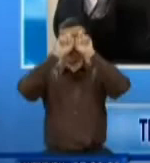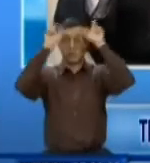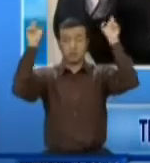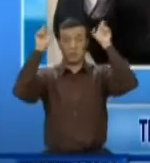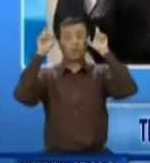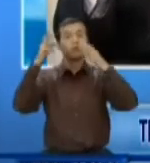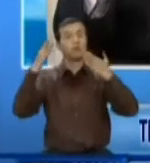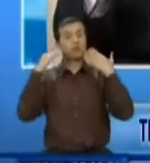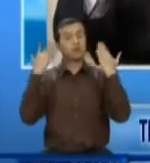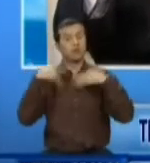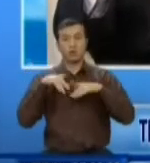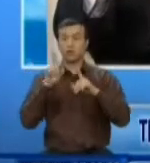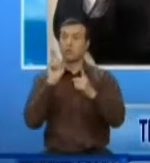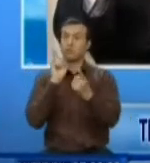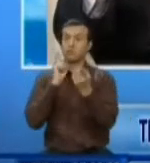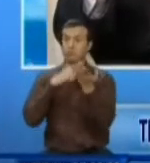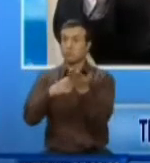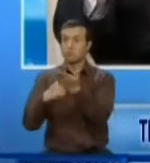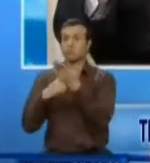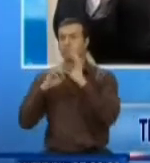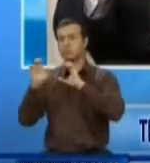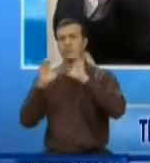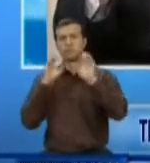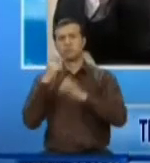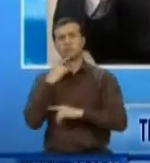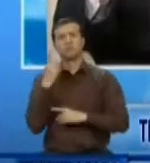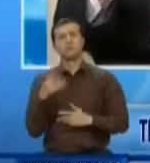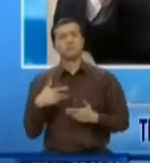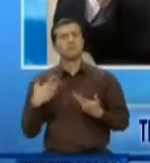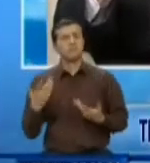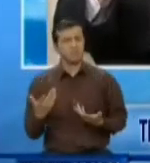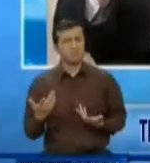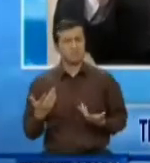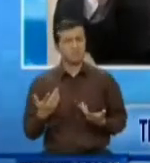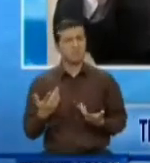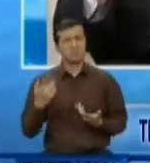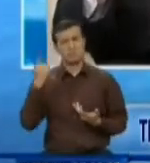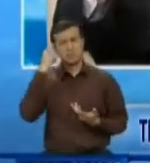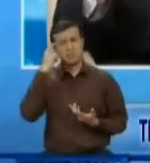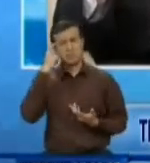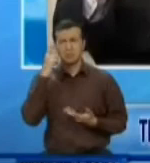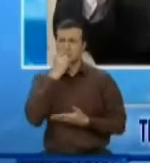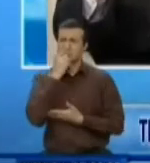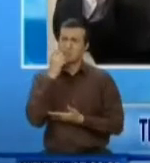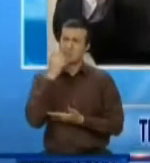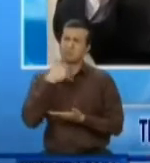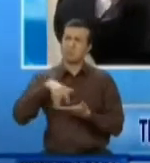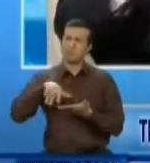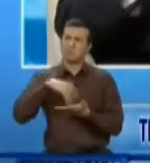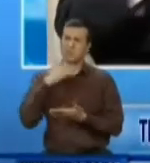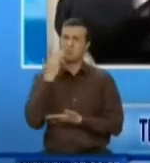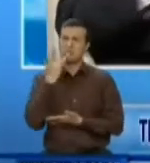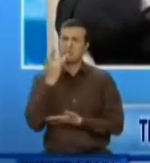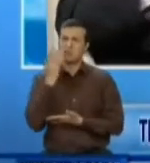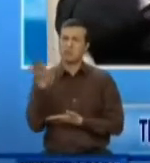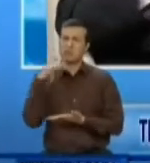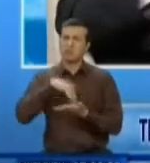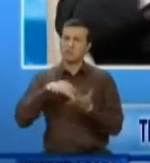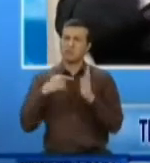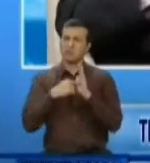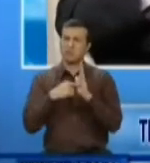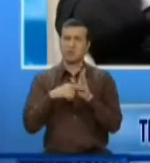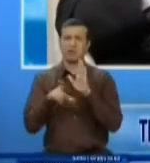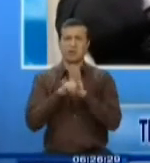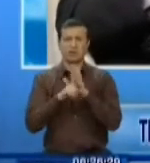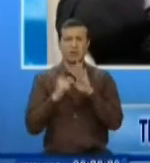de wec y le hemos hablado de eso la última semana los últimos meses se trata de una manera bastante dudosa remover ese impuesto toda la ley que